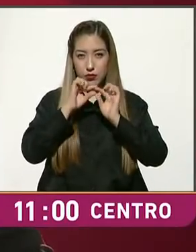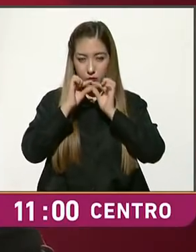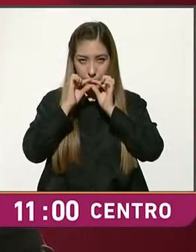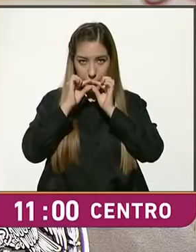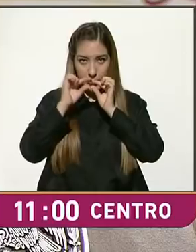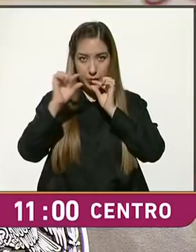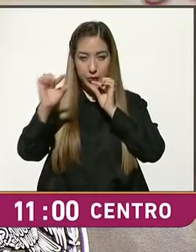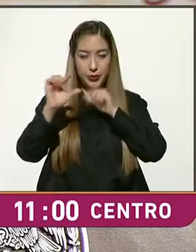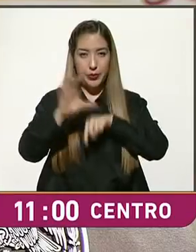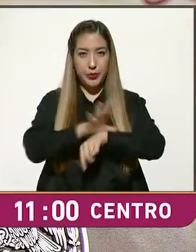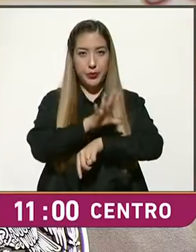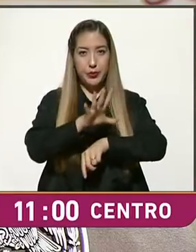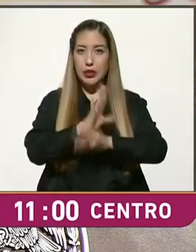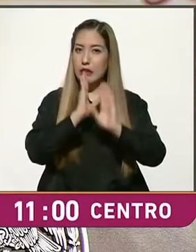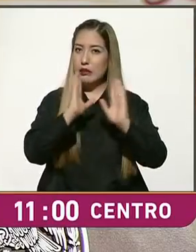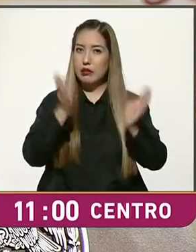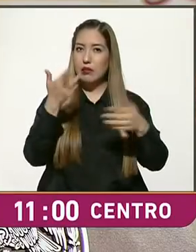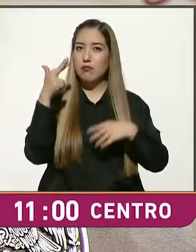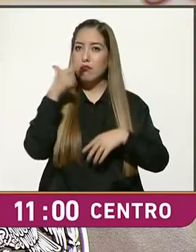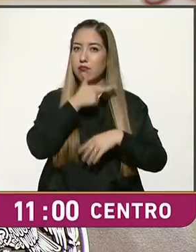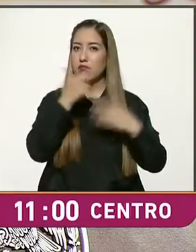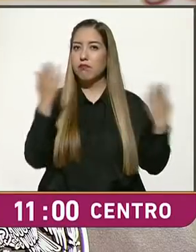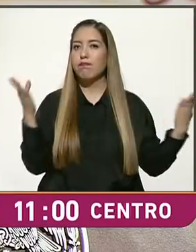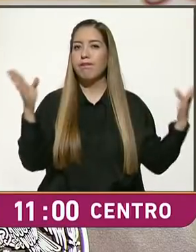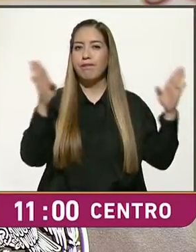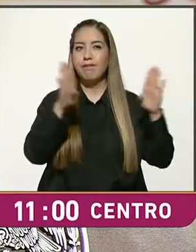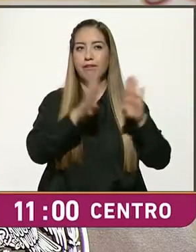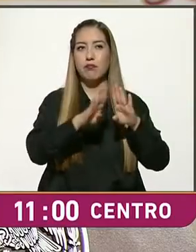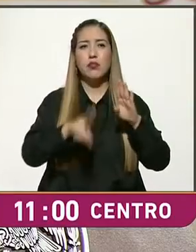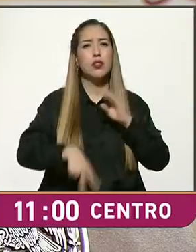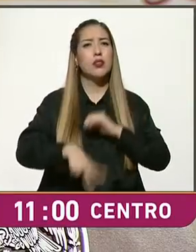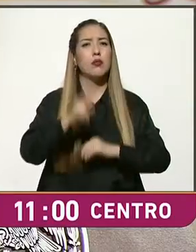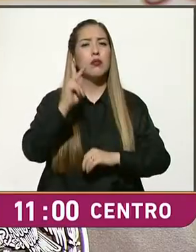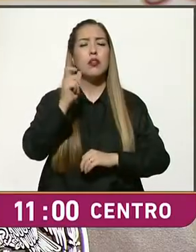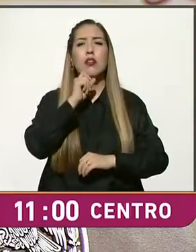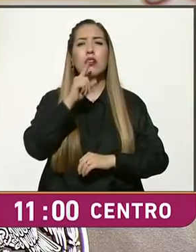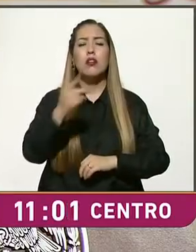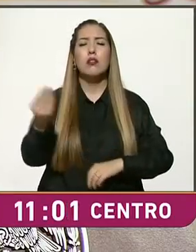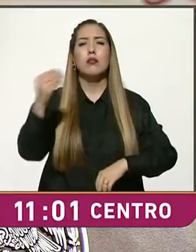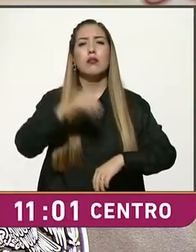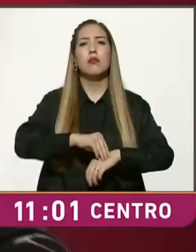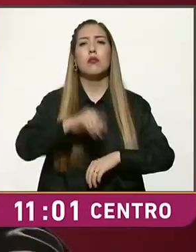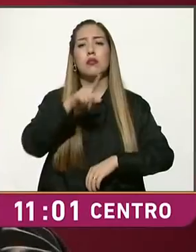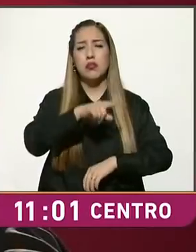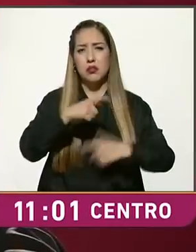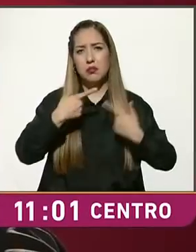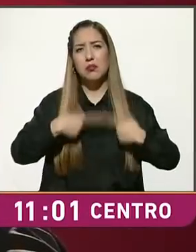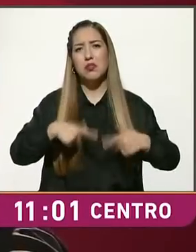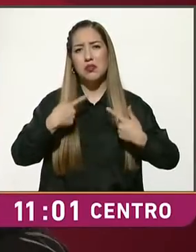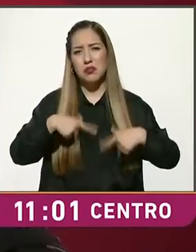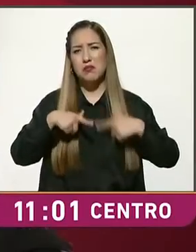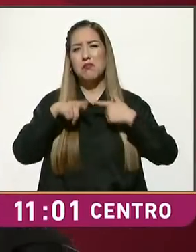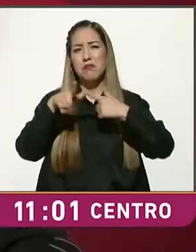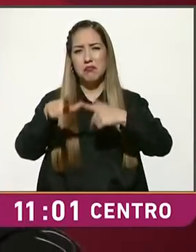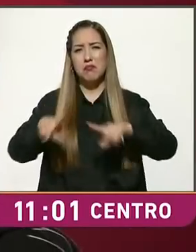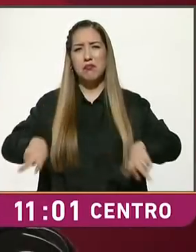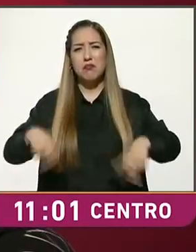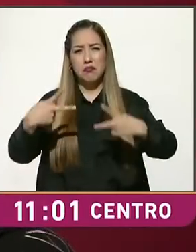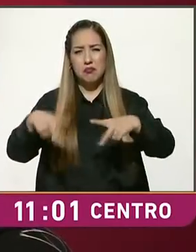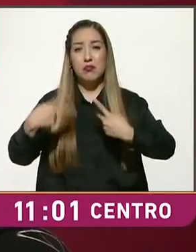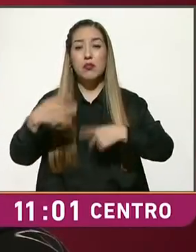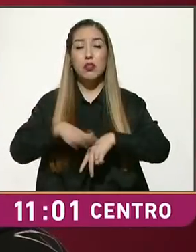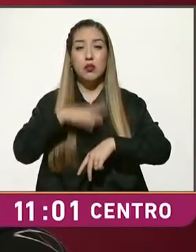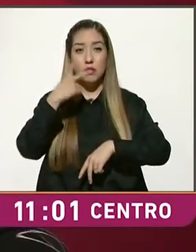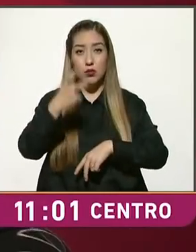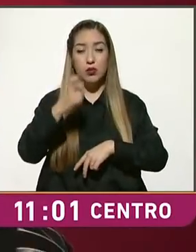cigarrillos electrónicos cerradas. Sin embargo, agregó que hay quienes lo siguen vendiendo, por eso COFEPRIS mantiene